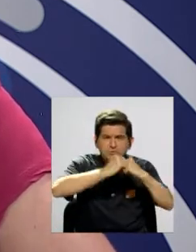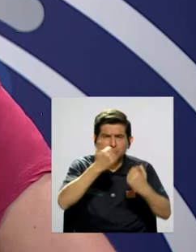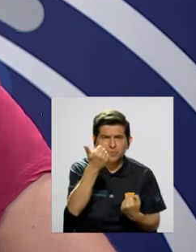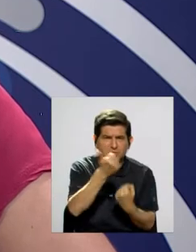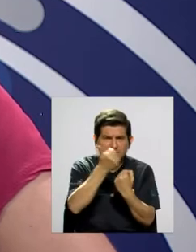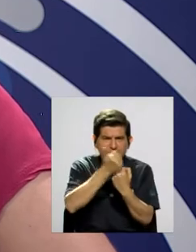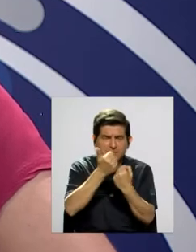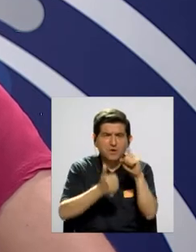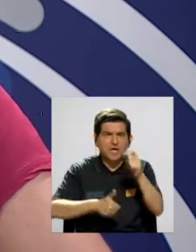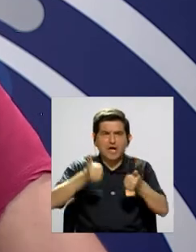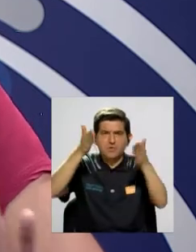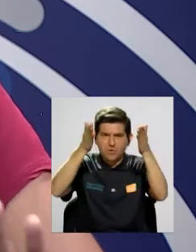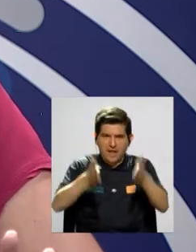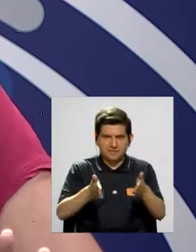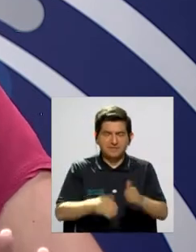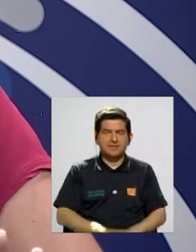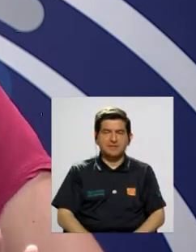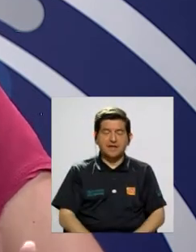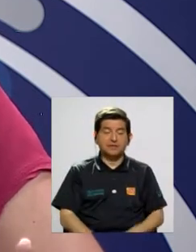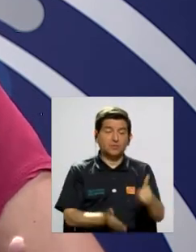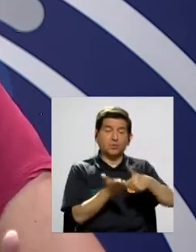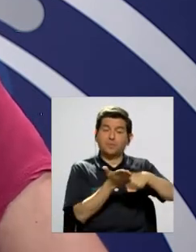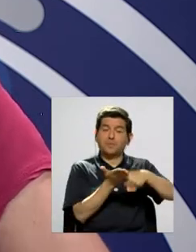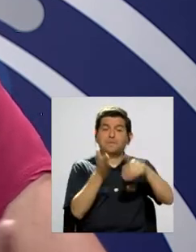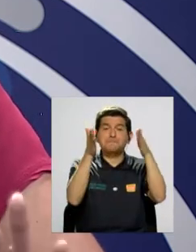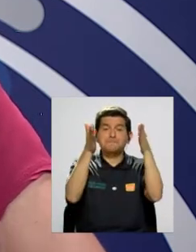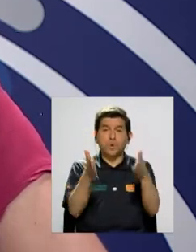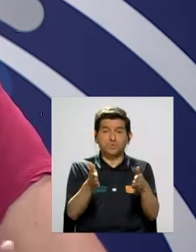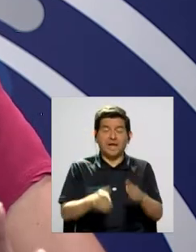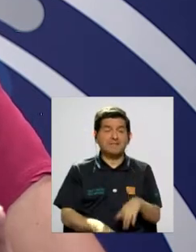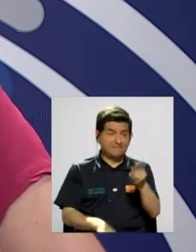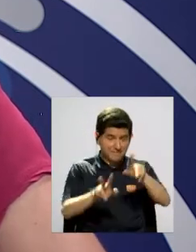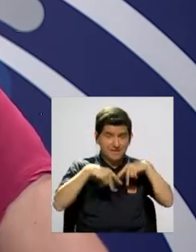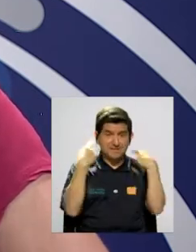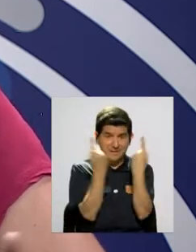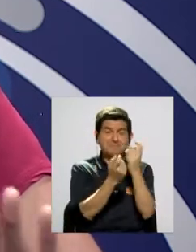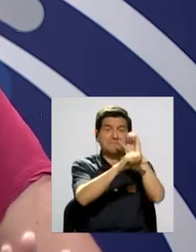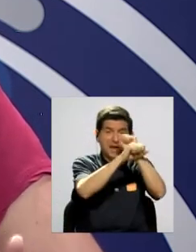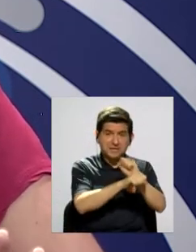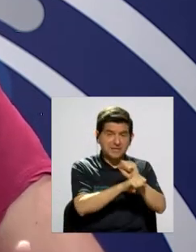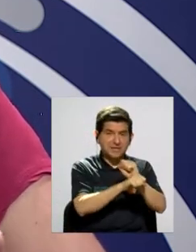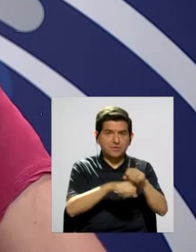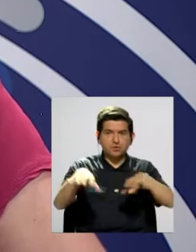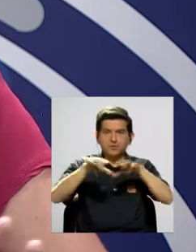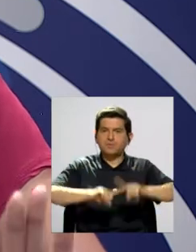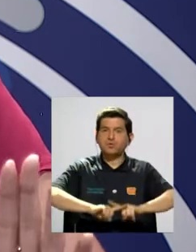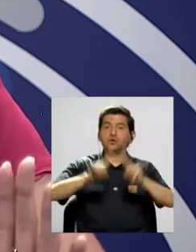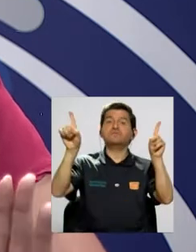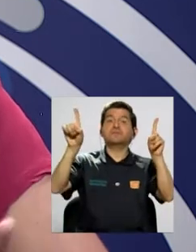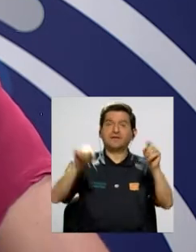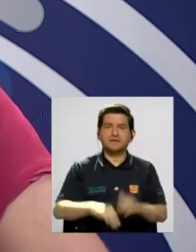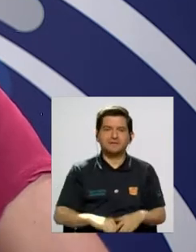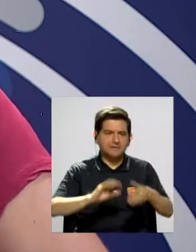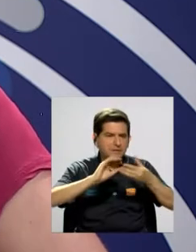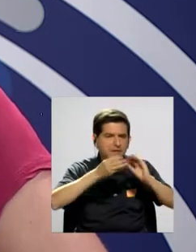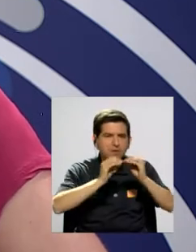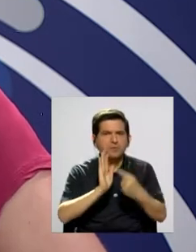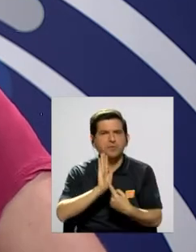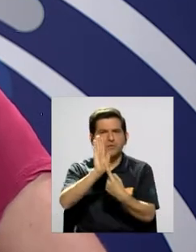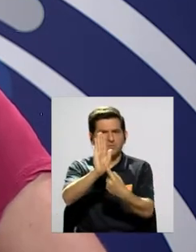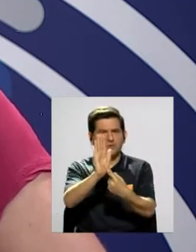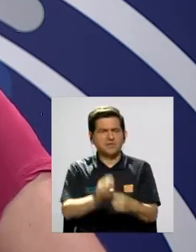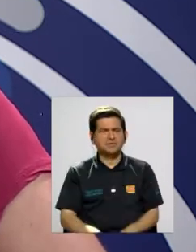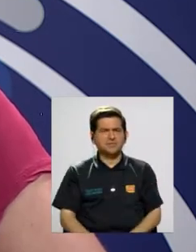un determinado candidato, pareciera que el electorado de estos partidos tradicionales se movió en otro sentido, puesto que los números están hablando de